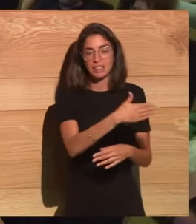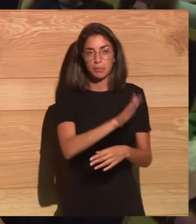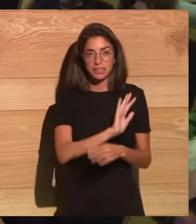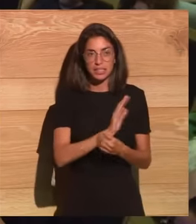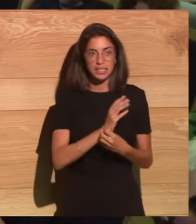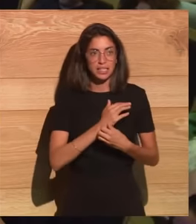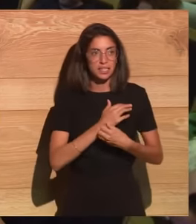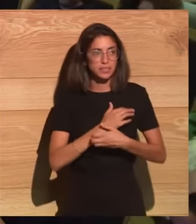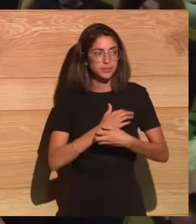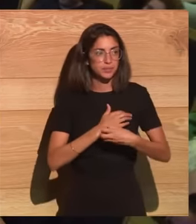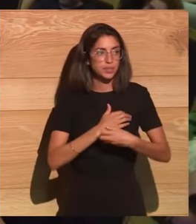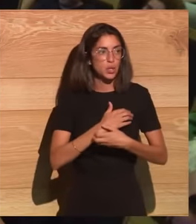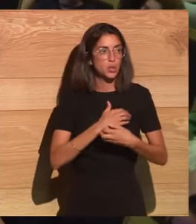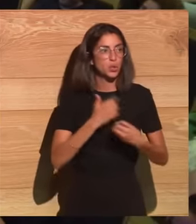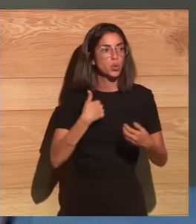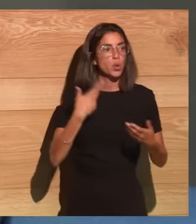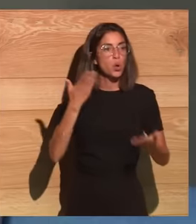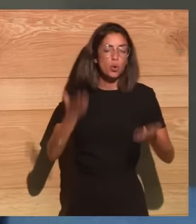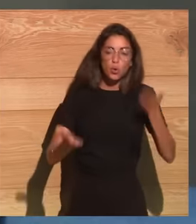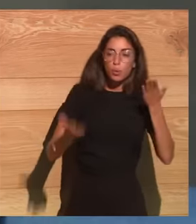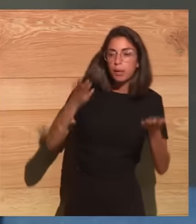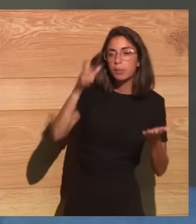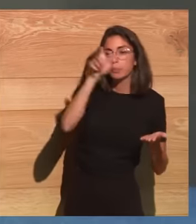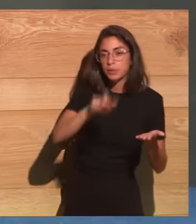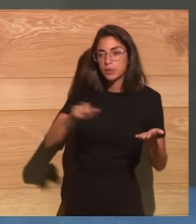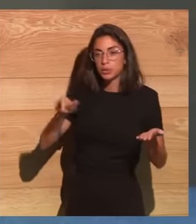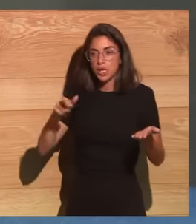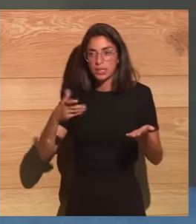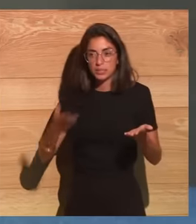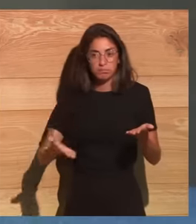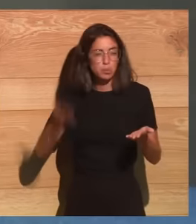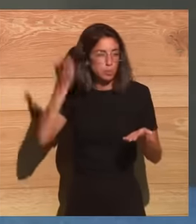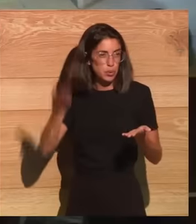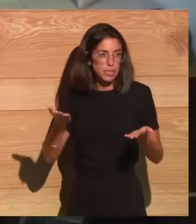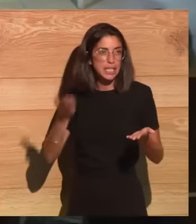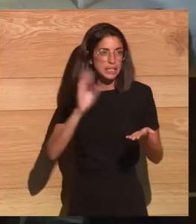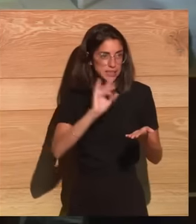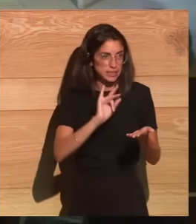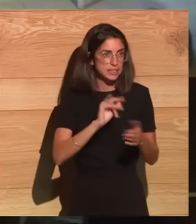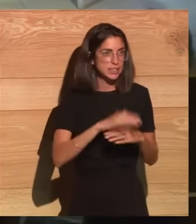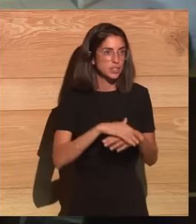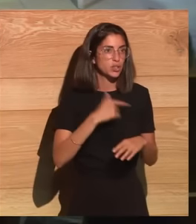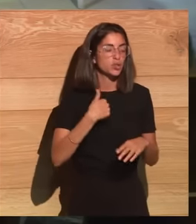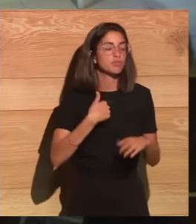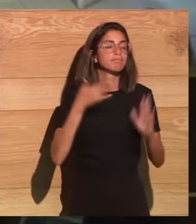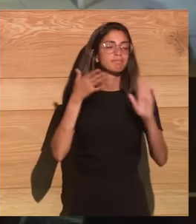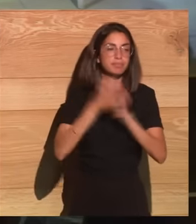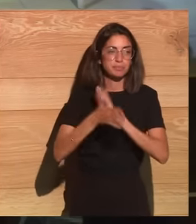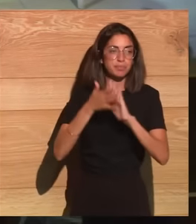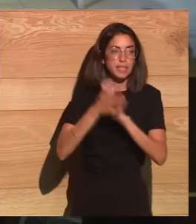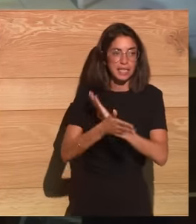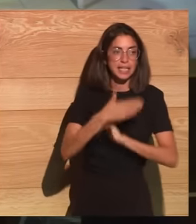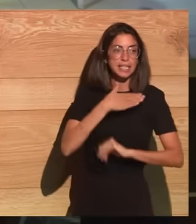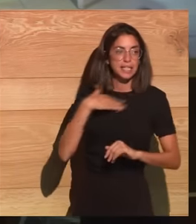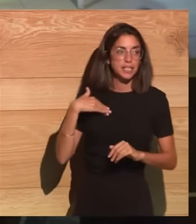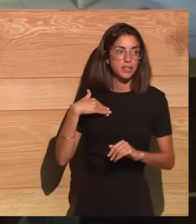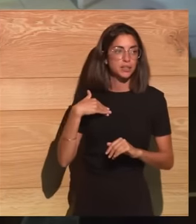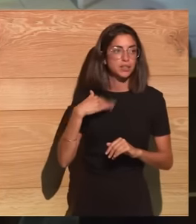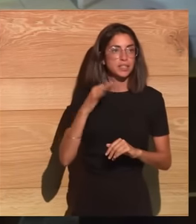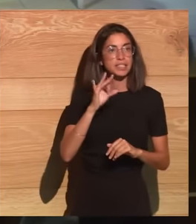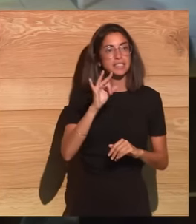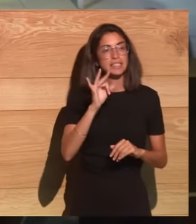Compárame con todos los grandes, Juan, di que sí. Lo voy a explicar porque Que vamos, yo lo dejaba aquí. Oye,